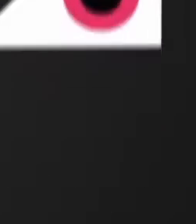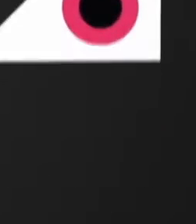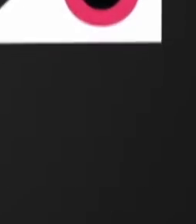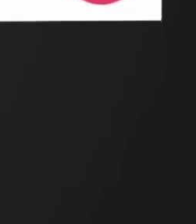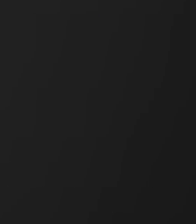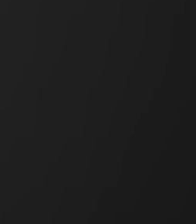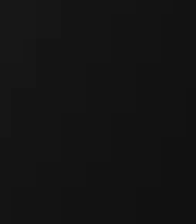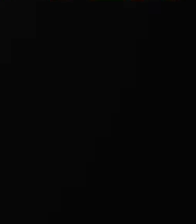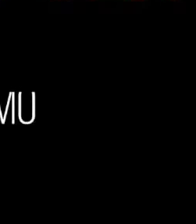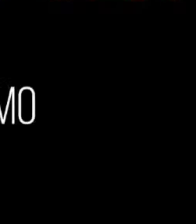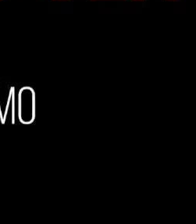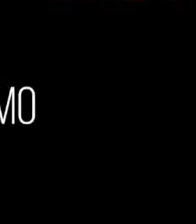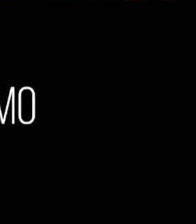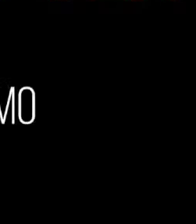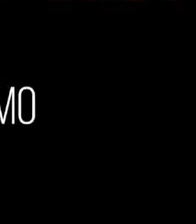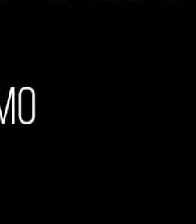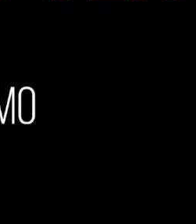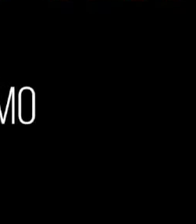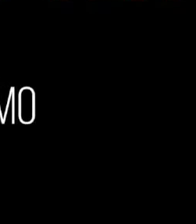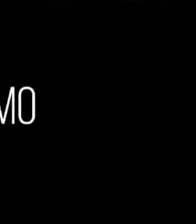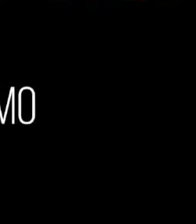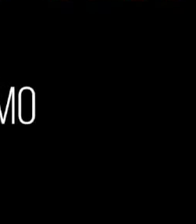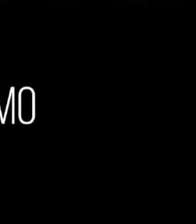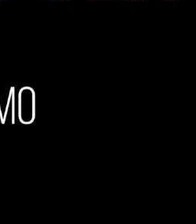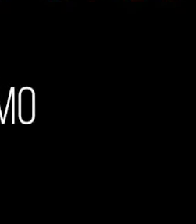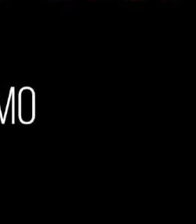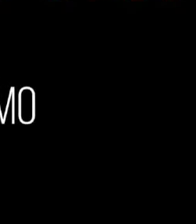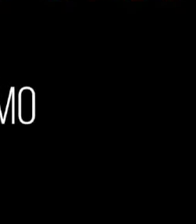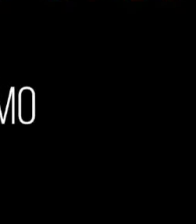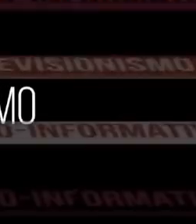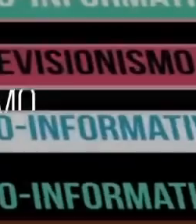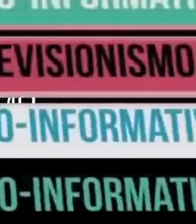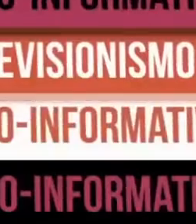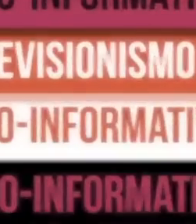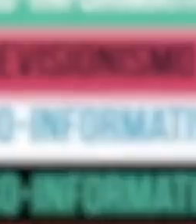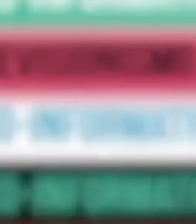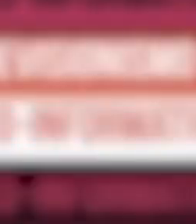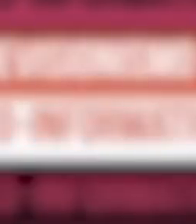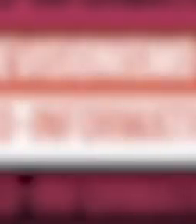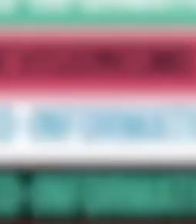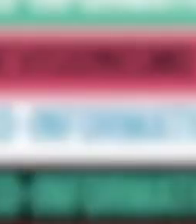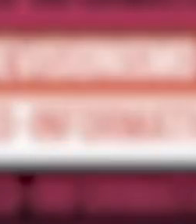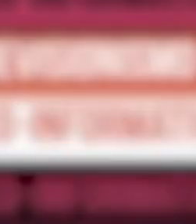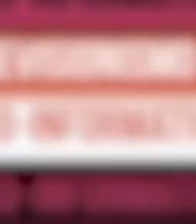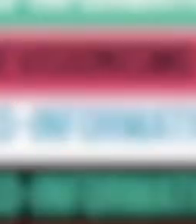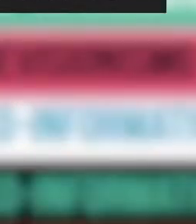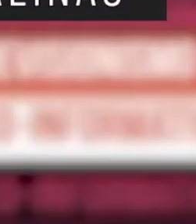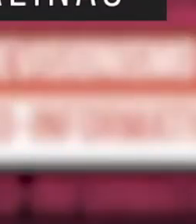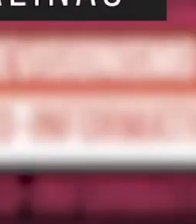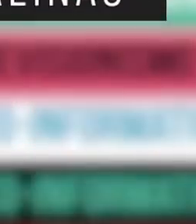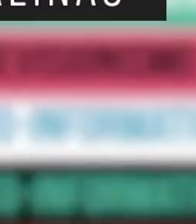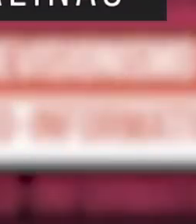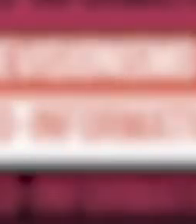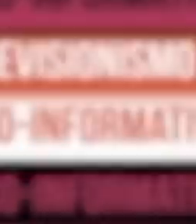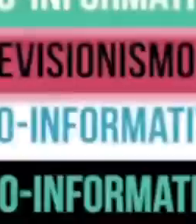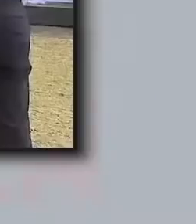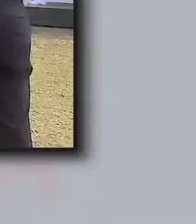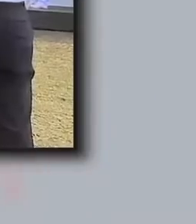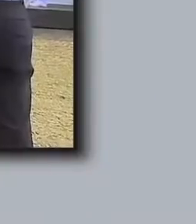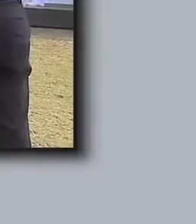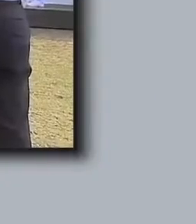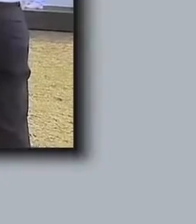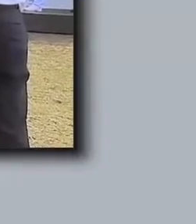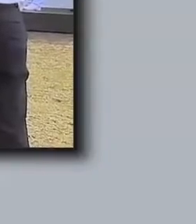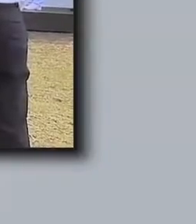Aunque usted no lo vea, el único programa de revisionismo mediático trae para ti, En Resumen, con Paola Salinas.